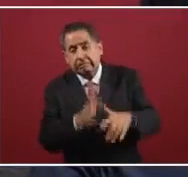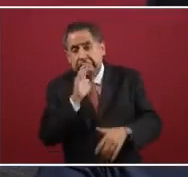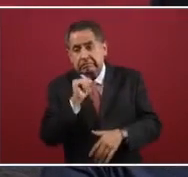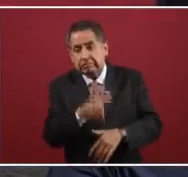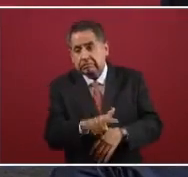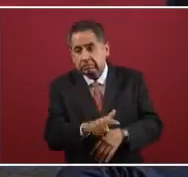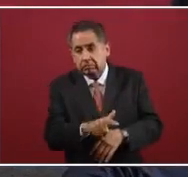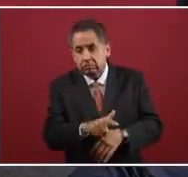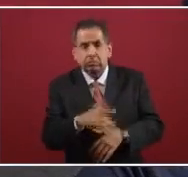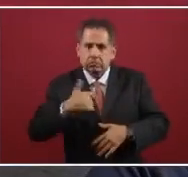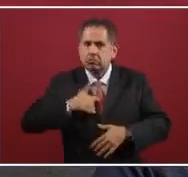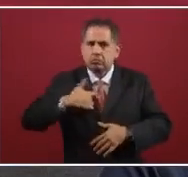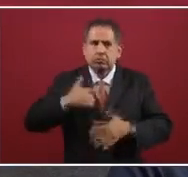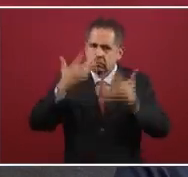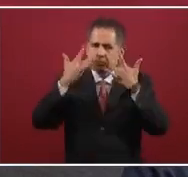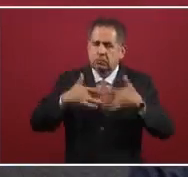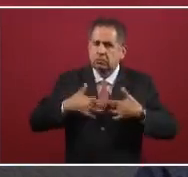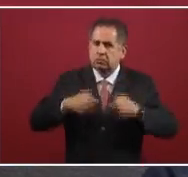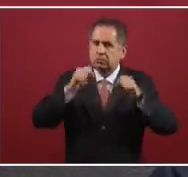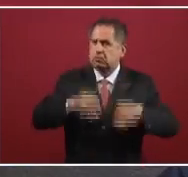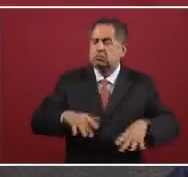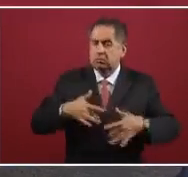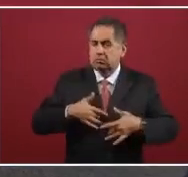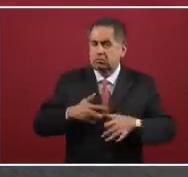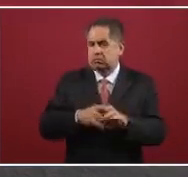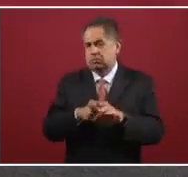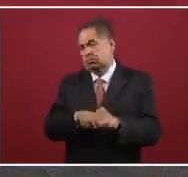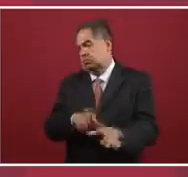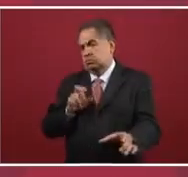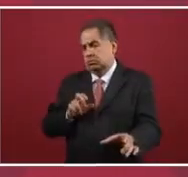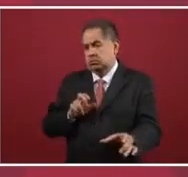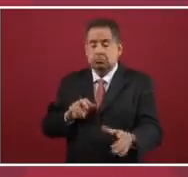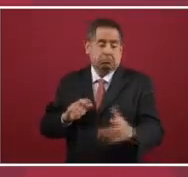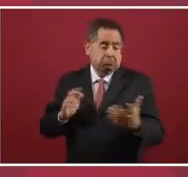no solo renunciaría a él, sino